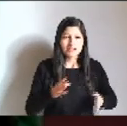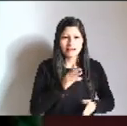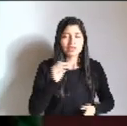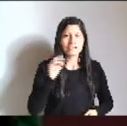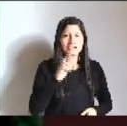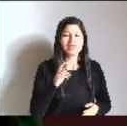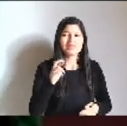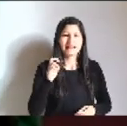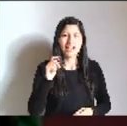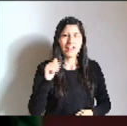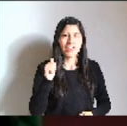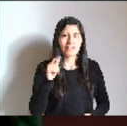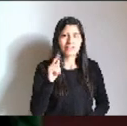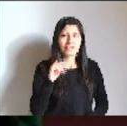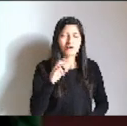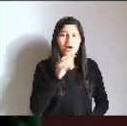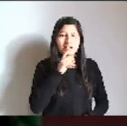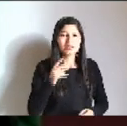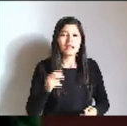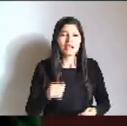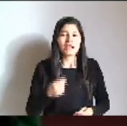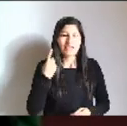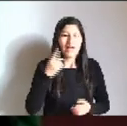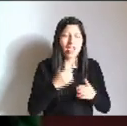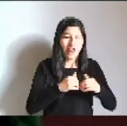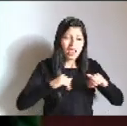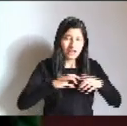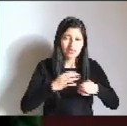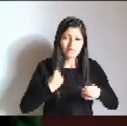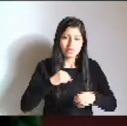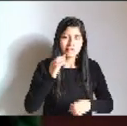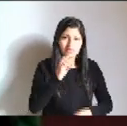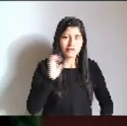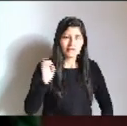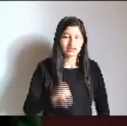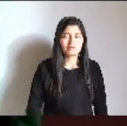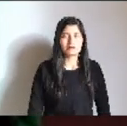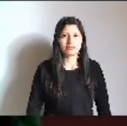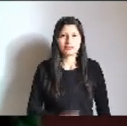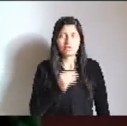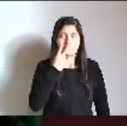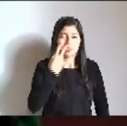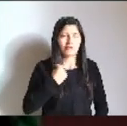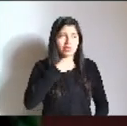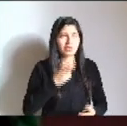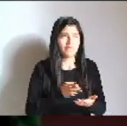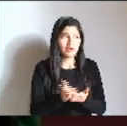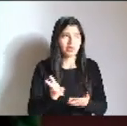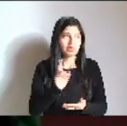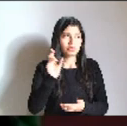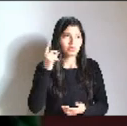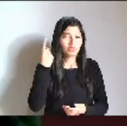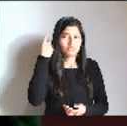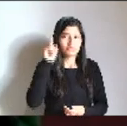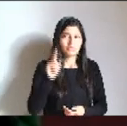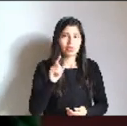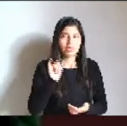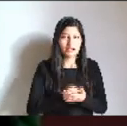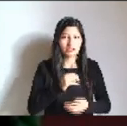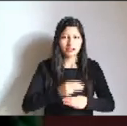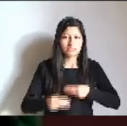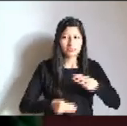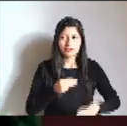relativista, corremos el peligro de alejarnos de nuestra fe y mirar nuestra realidad solo bajo parámetros de este